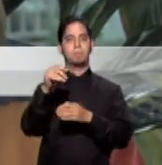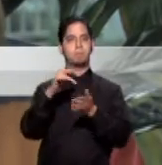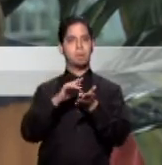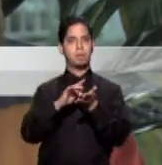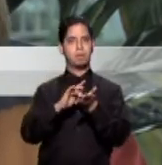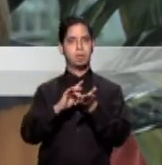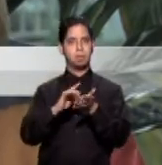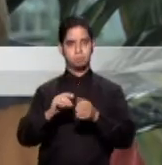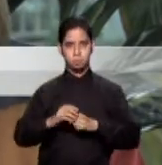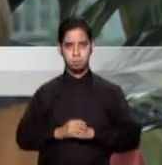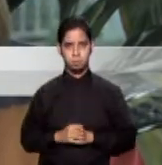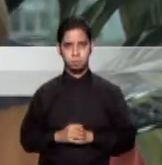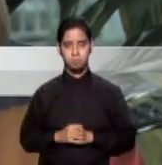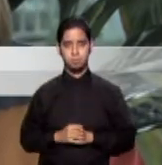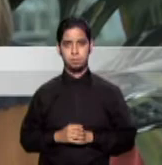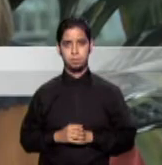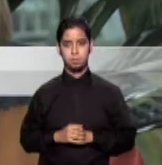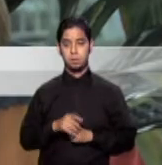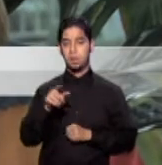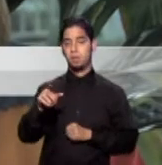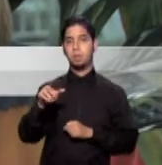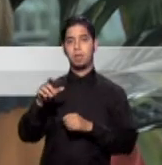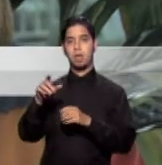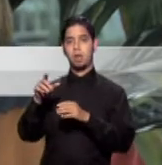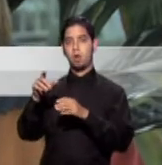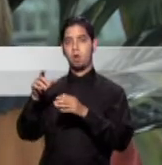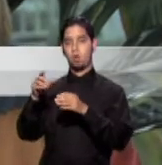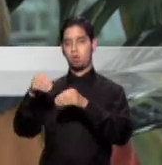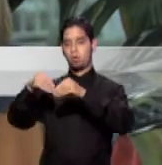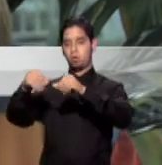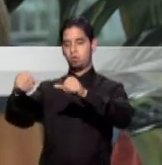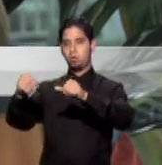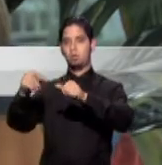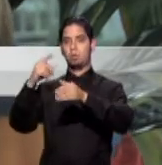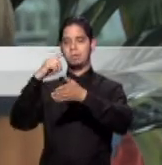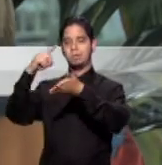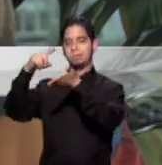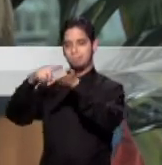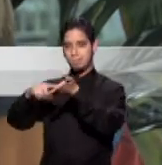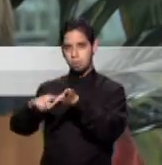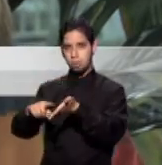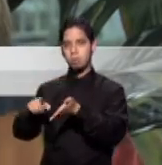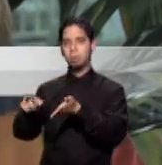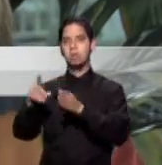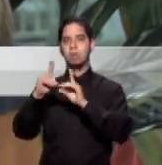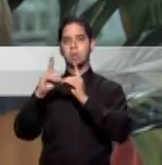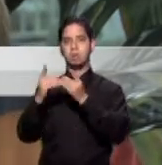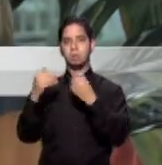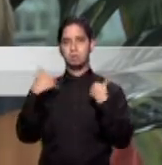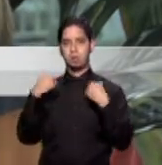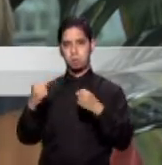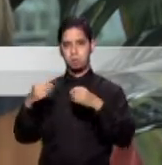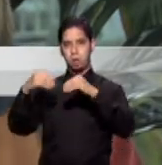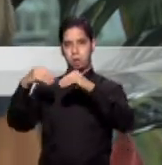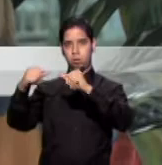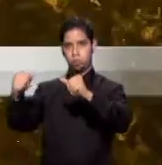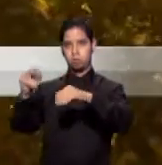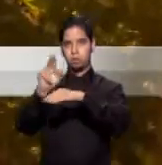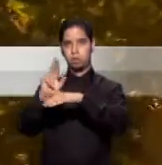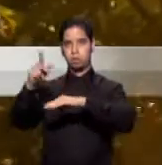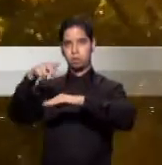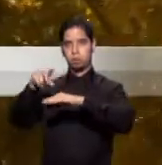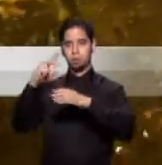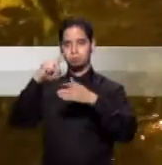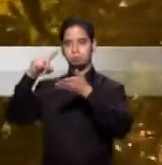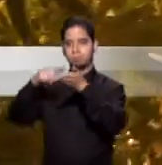departamento. Las de cultivos van a ser evaluadas por un comité establecido por el Departamento de Salud, Agricultura y la Universidad de Puerto Rico.